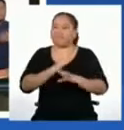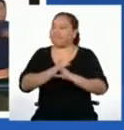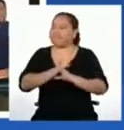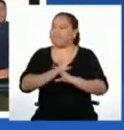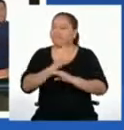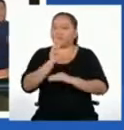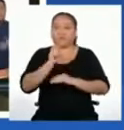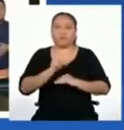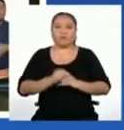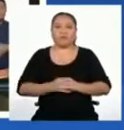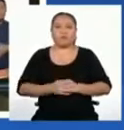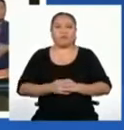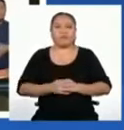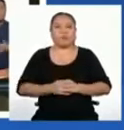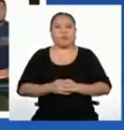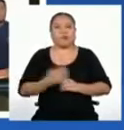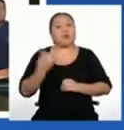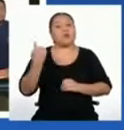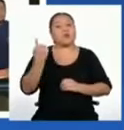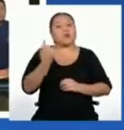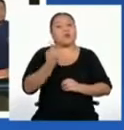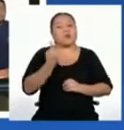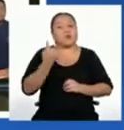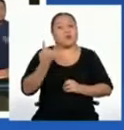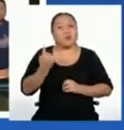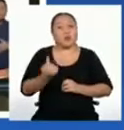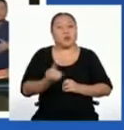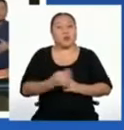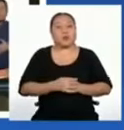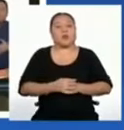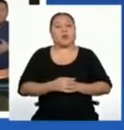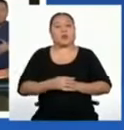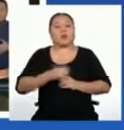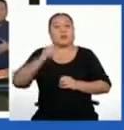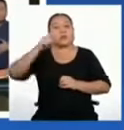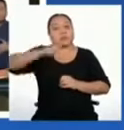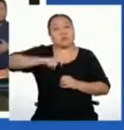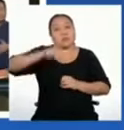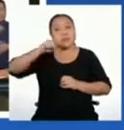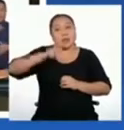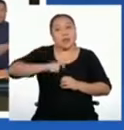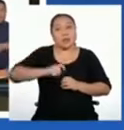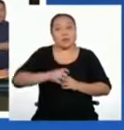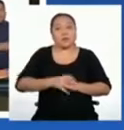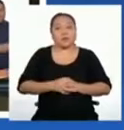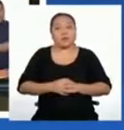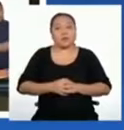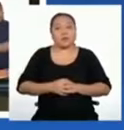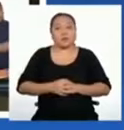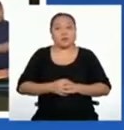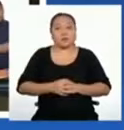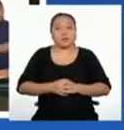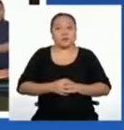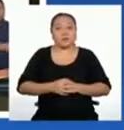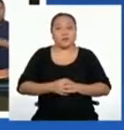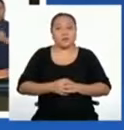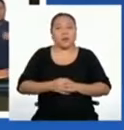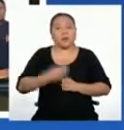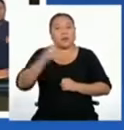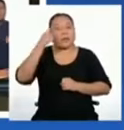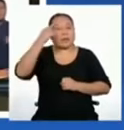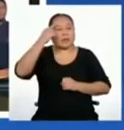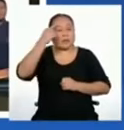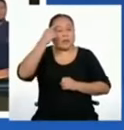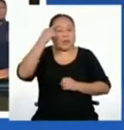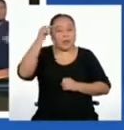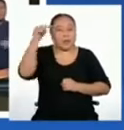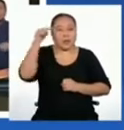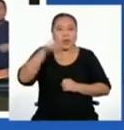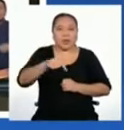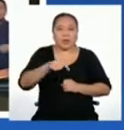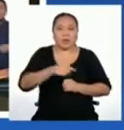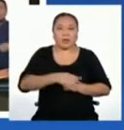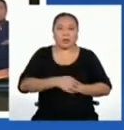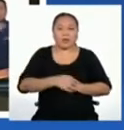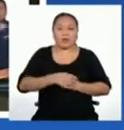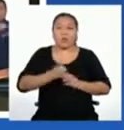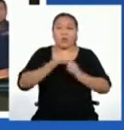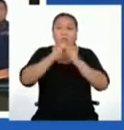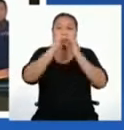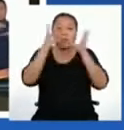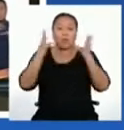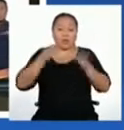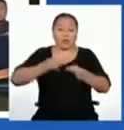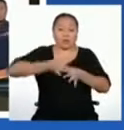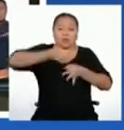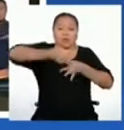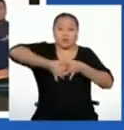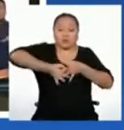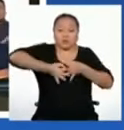Y solamente hay que tener en cuenta que las fechas que estamos dando para